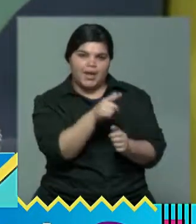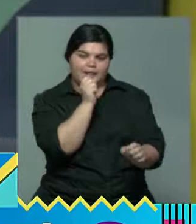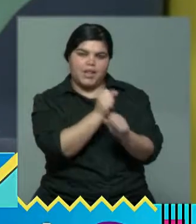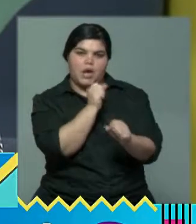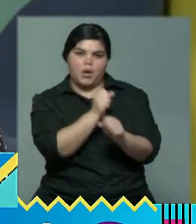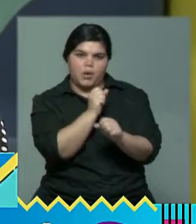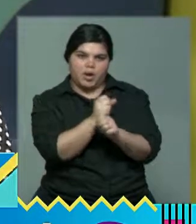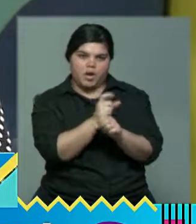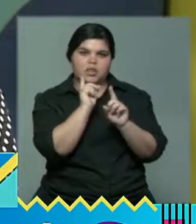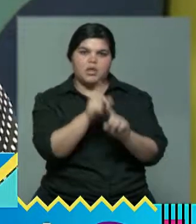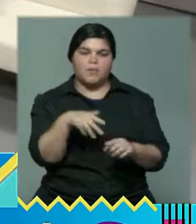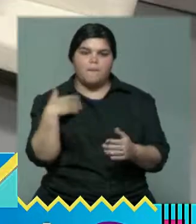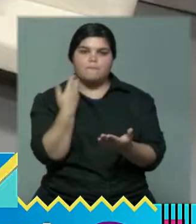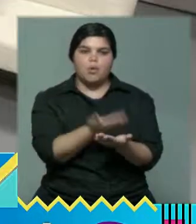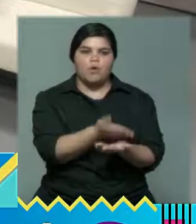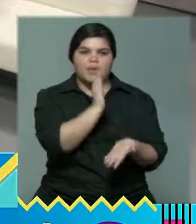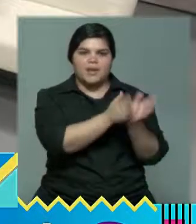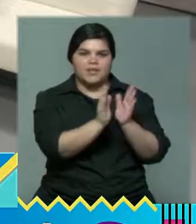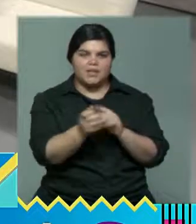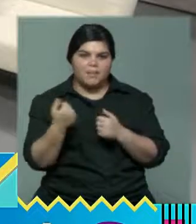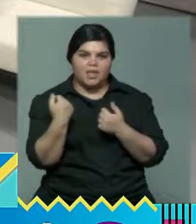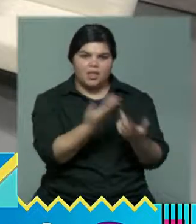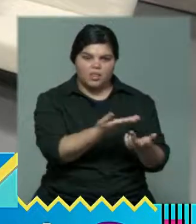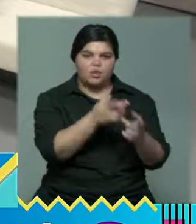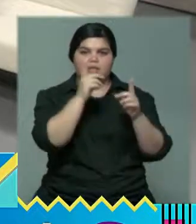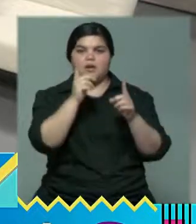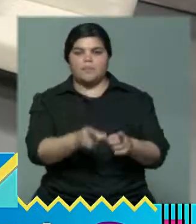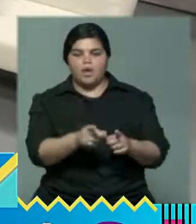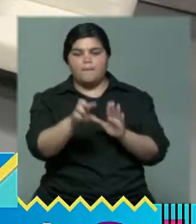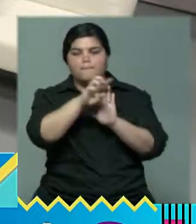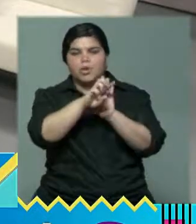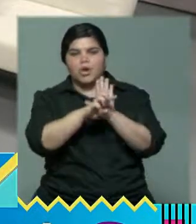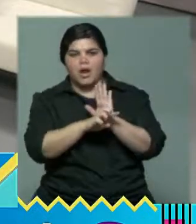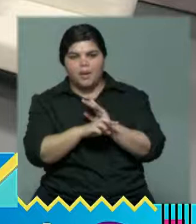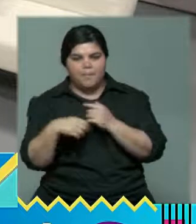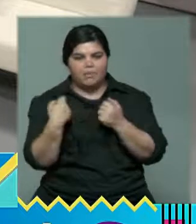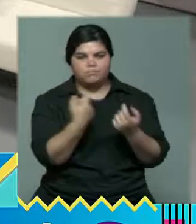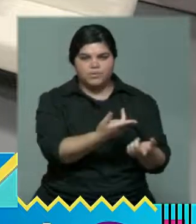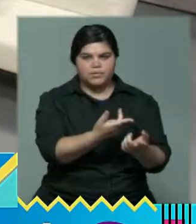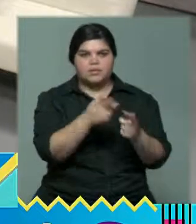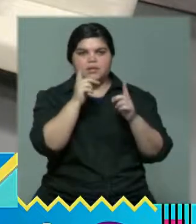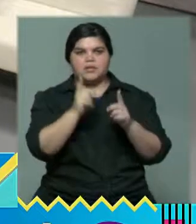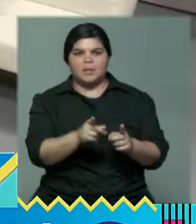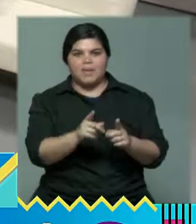más propuestas de tratamiento haya para esa persona, mientras más programas específicos y mientras más lo que nosotros llamamos